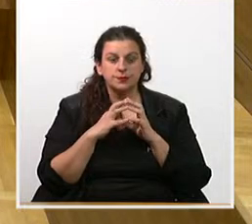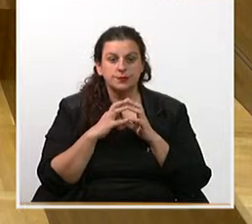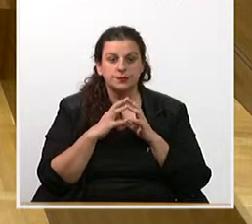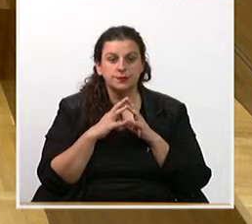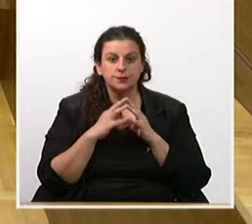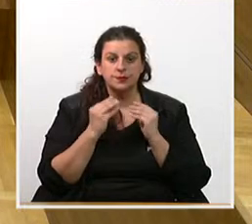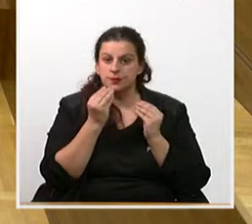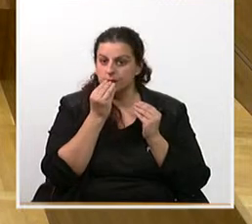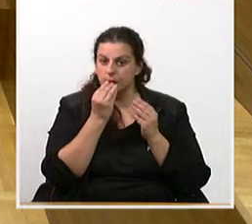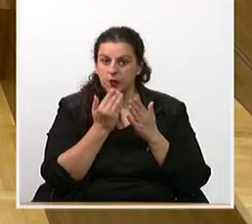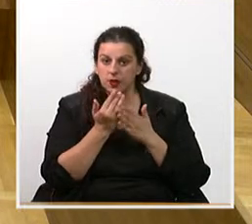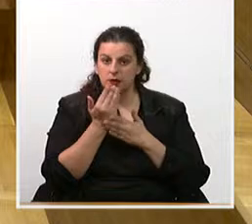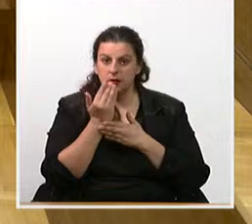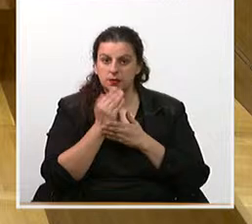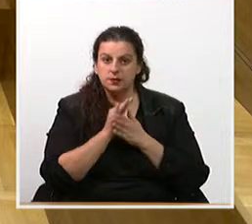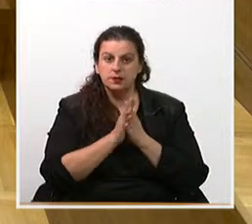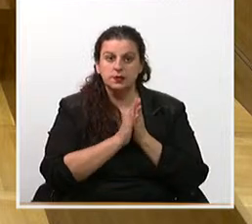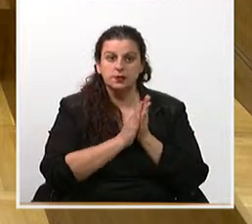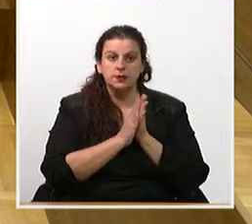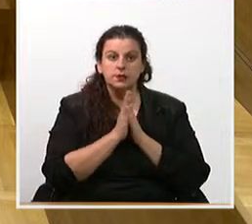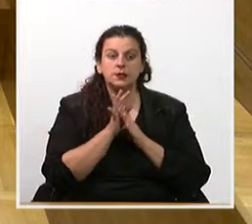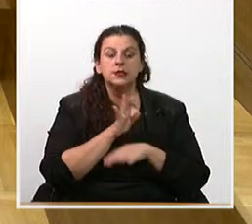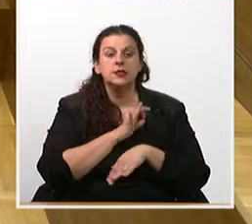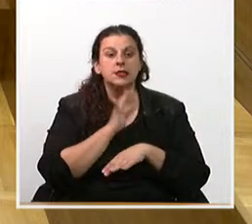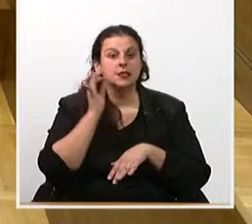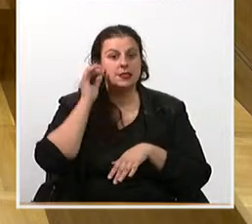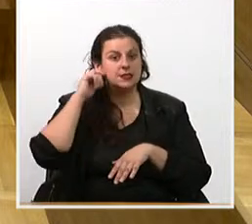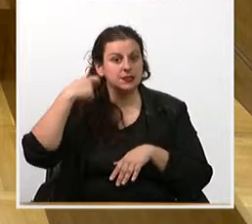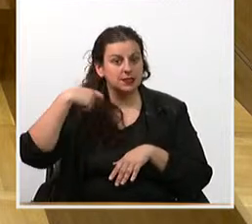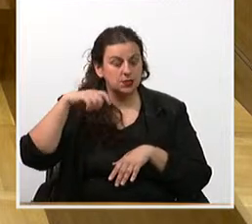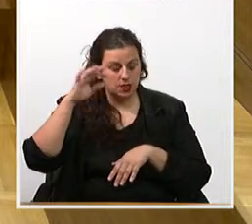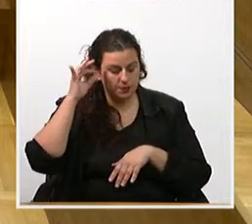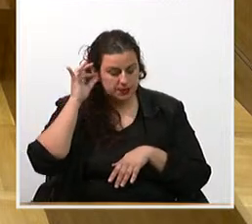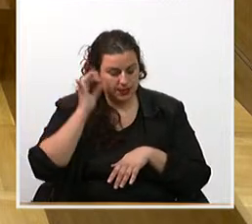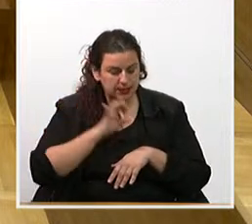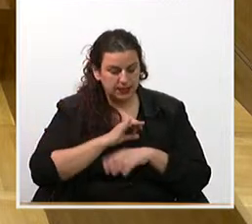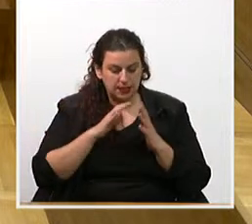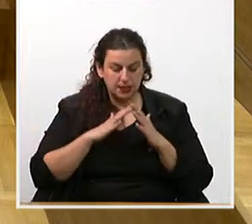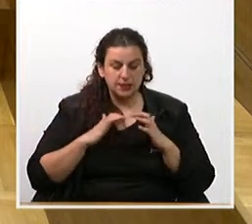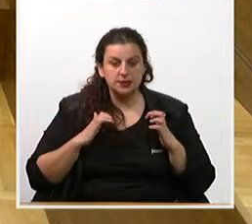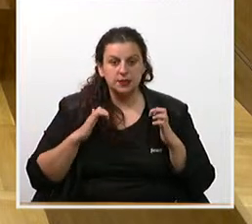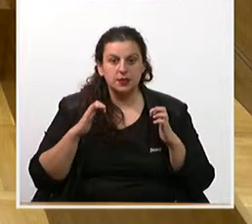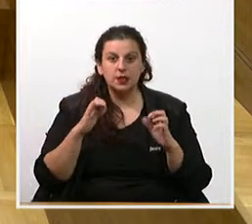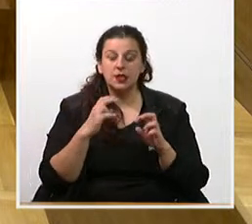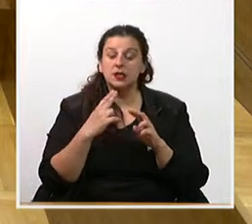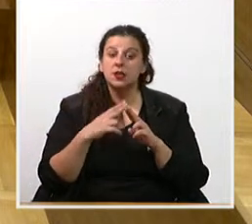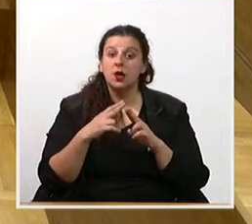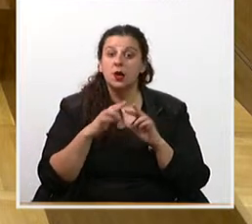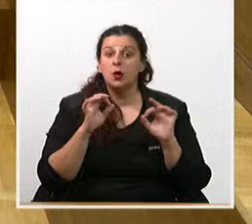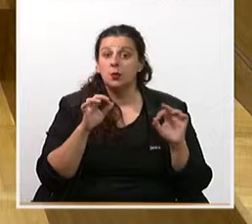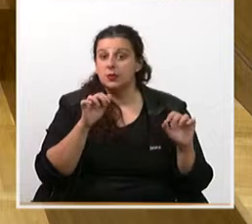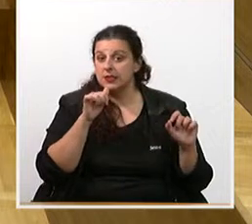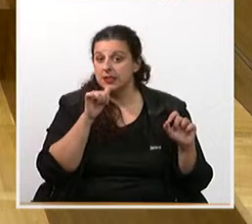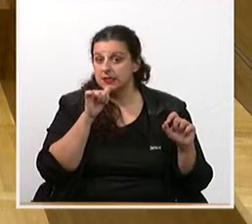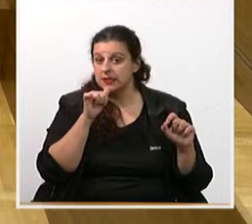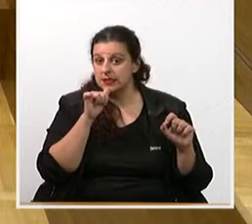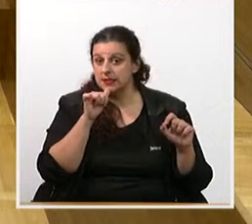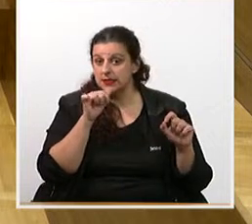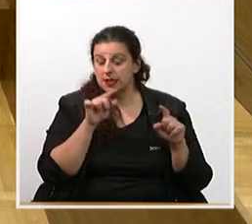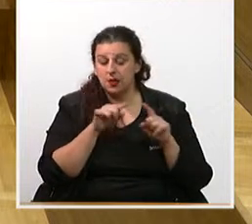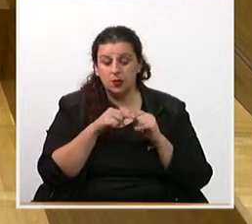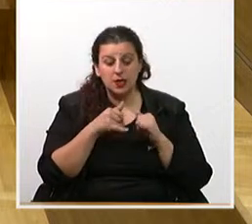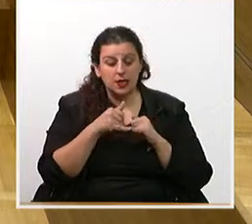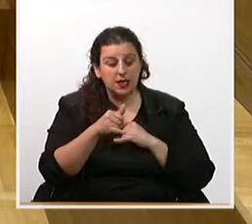Buenos días señora presidenta señorías la política del agua es uno de los ejes